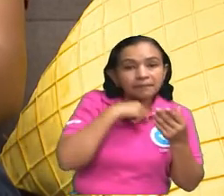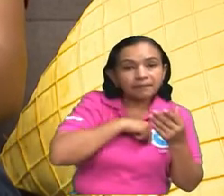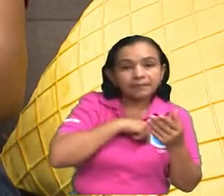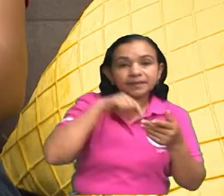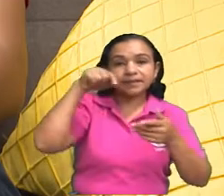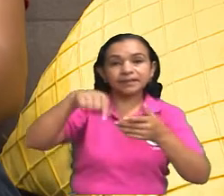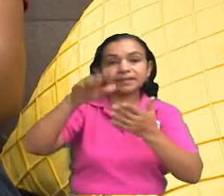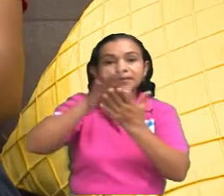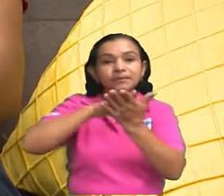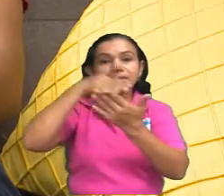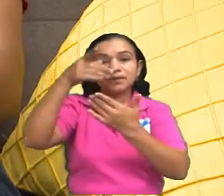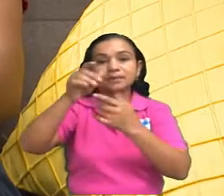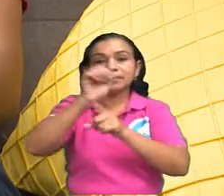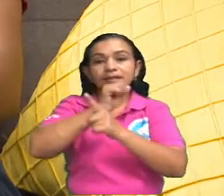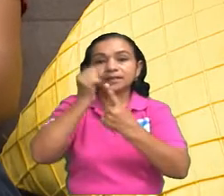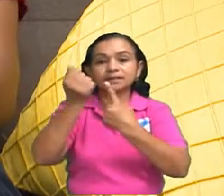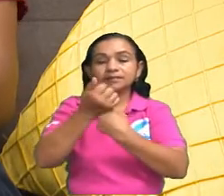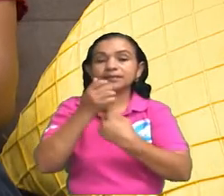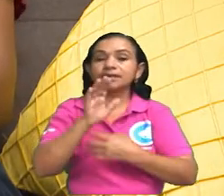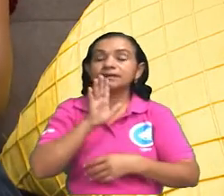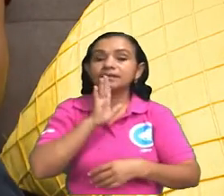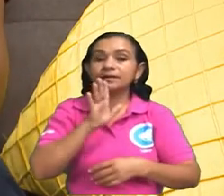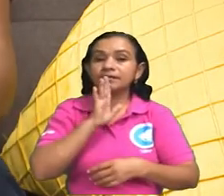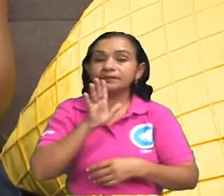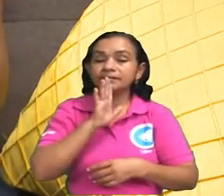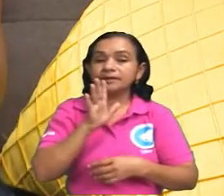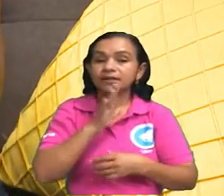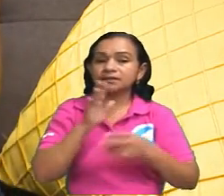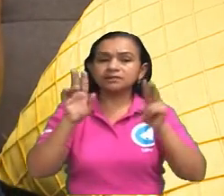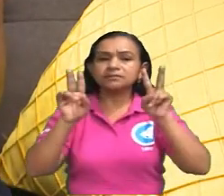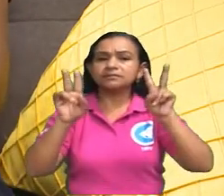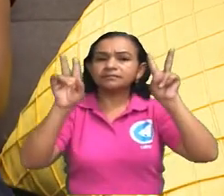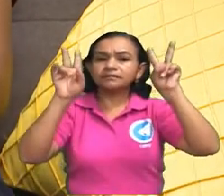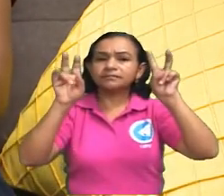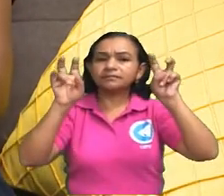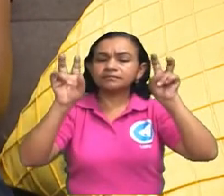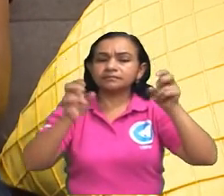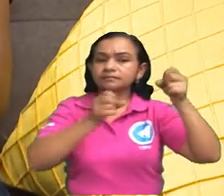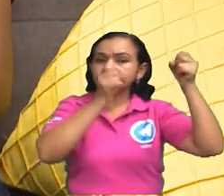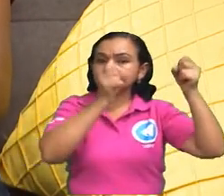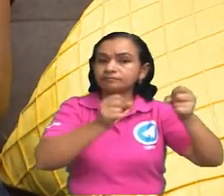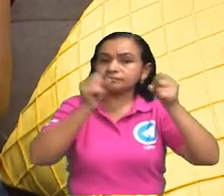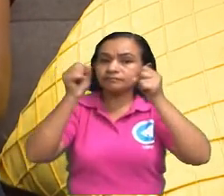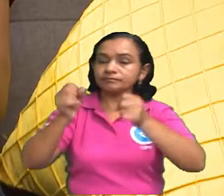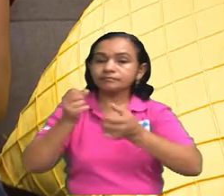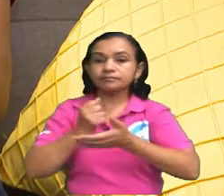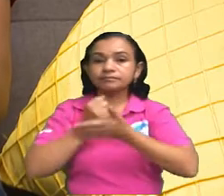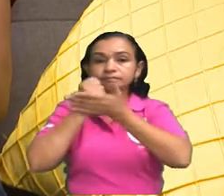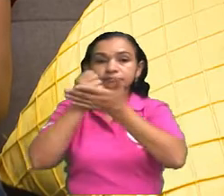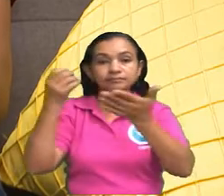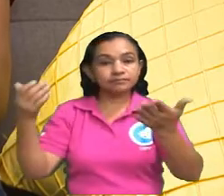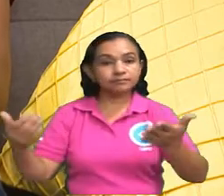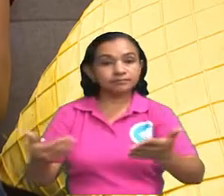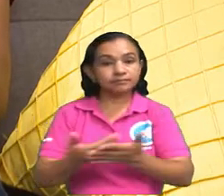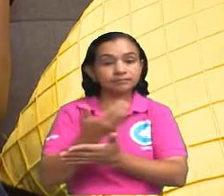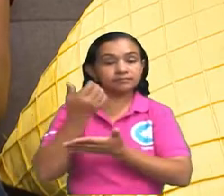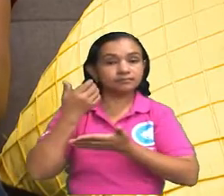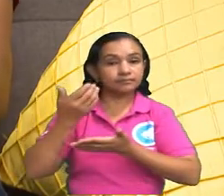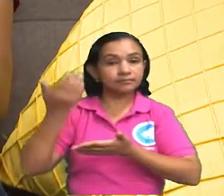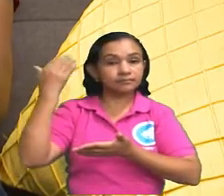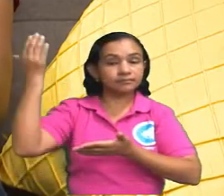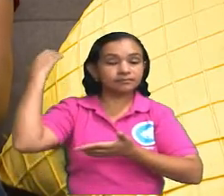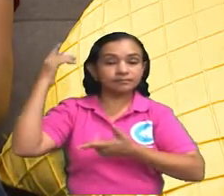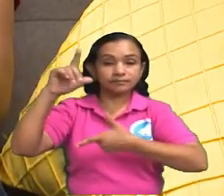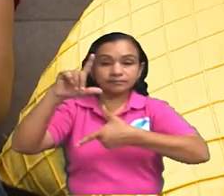nuestro programa desde el Parlamento, una conversación sobre dos hombres que ayudaron a redefinir la nueva historia latinoamericana,